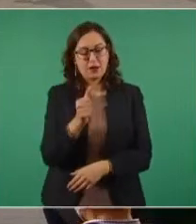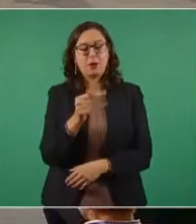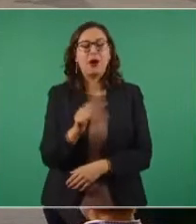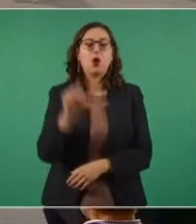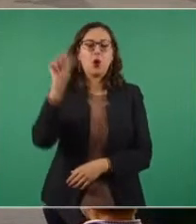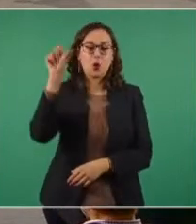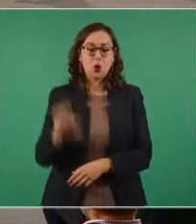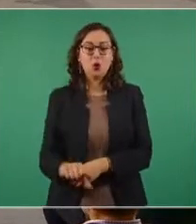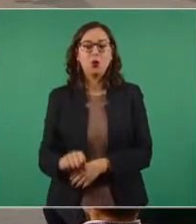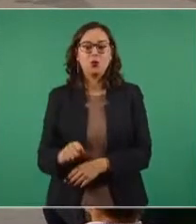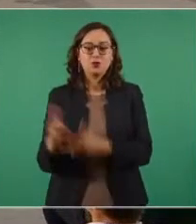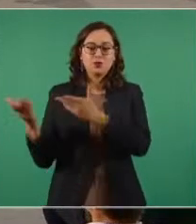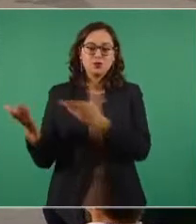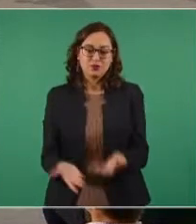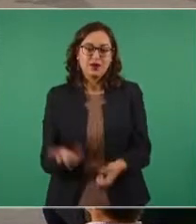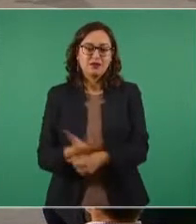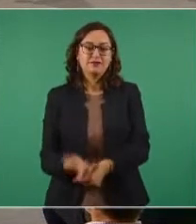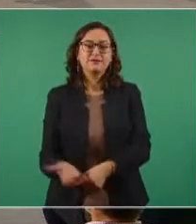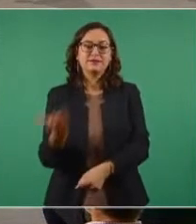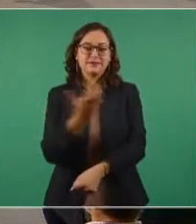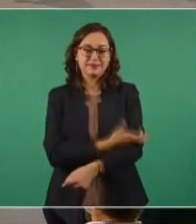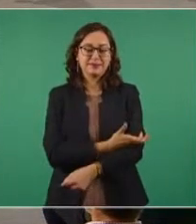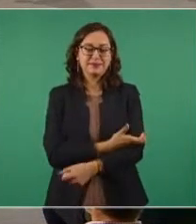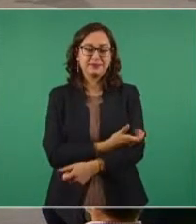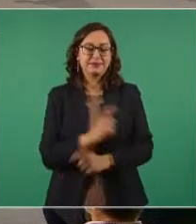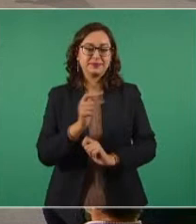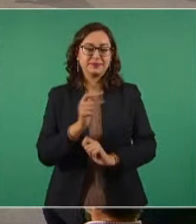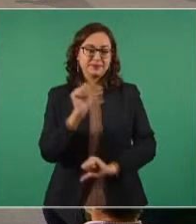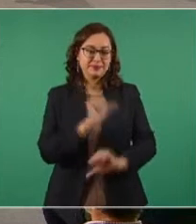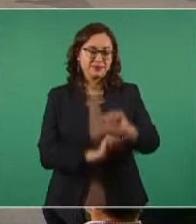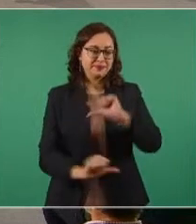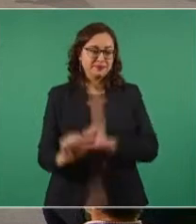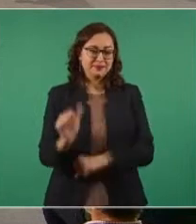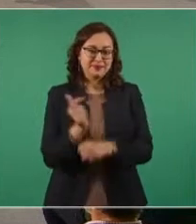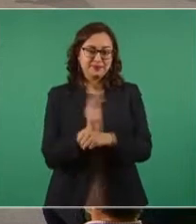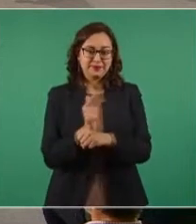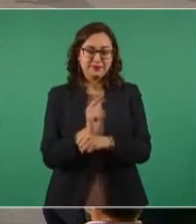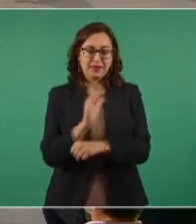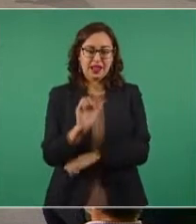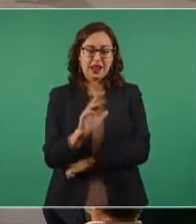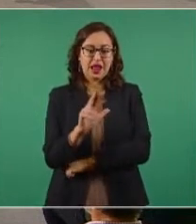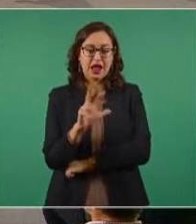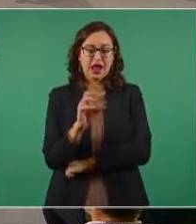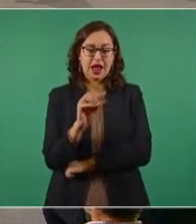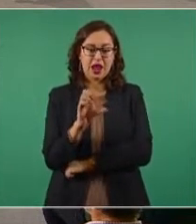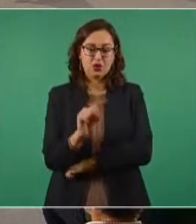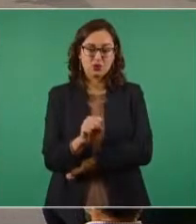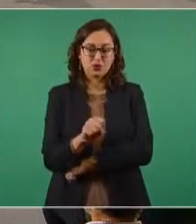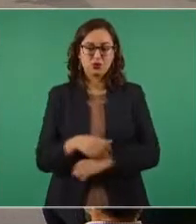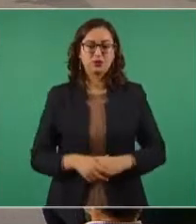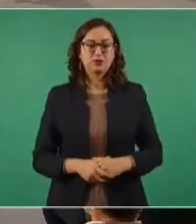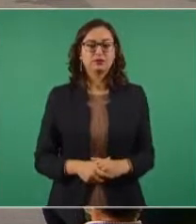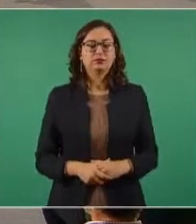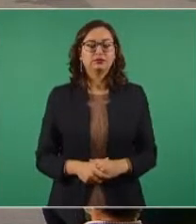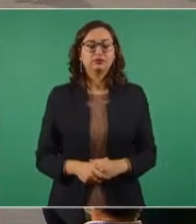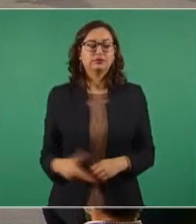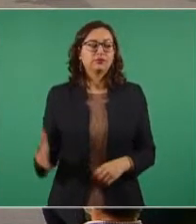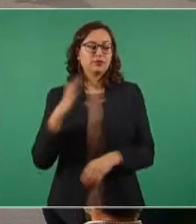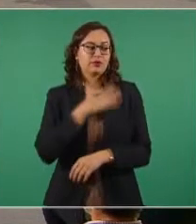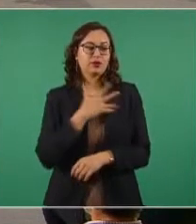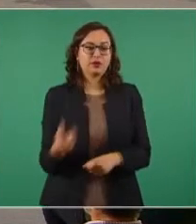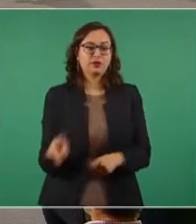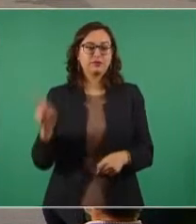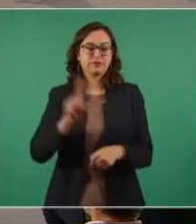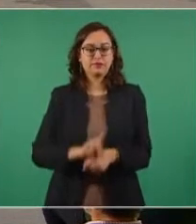de hoy encuentro presencia acá y le pasó el micrófono al licenciado carlos ahí muy buenos días señor